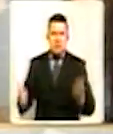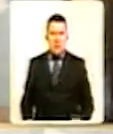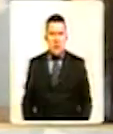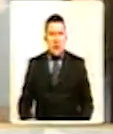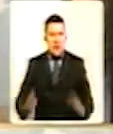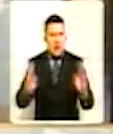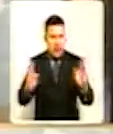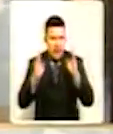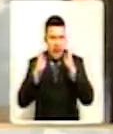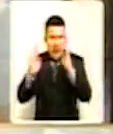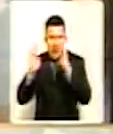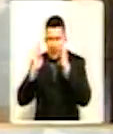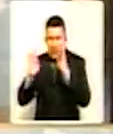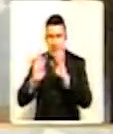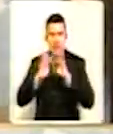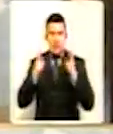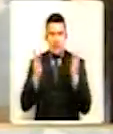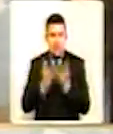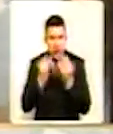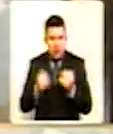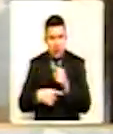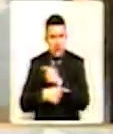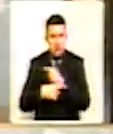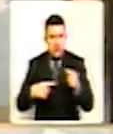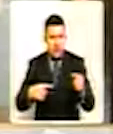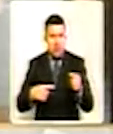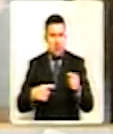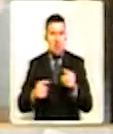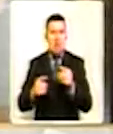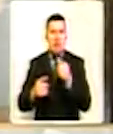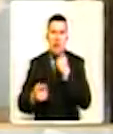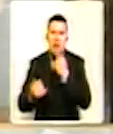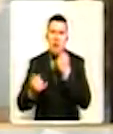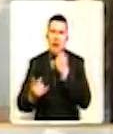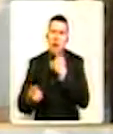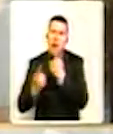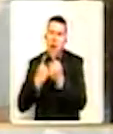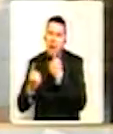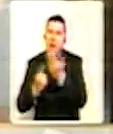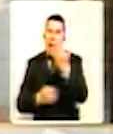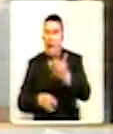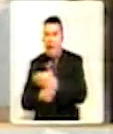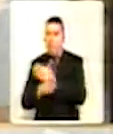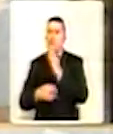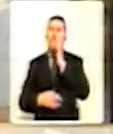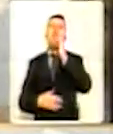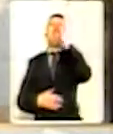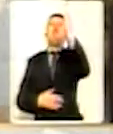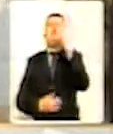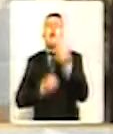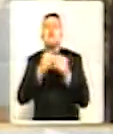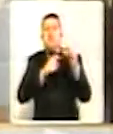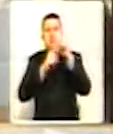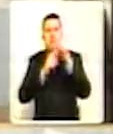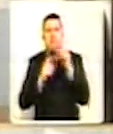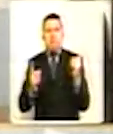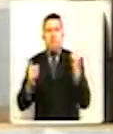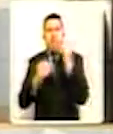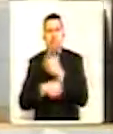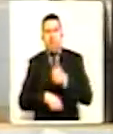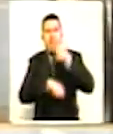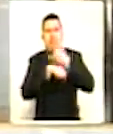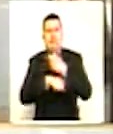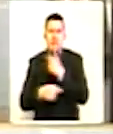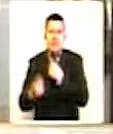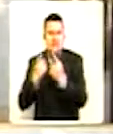por la atención que nos han prestado en estas semanas en que hemos podido intercambiar ideas sobre el futuro de esta institución.